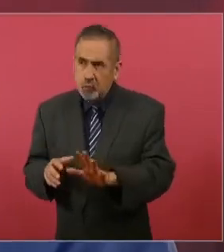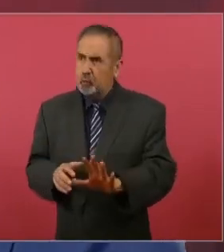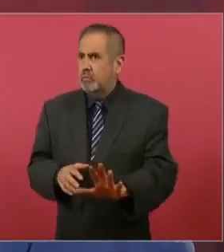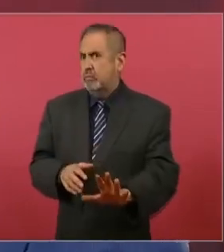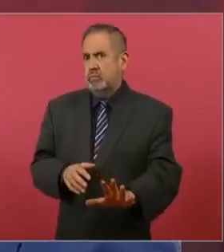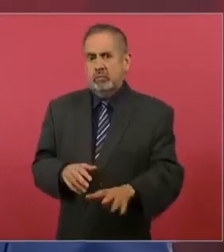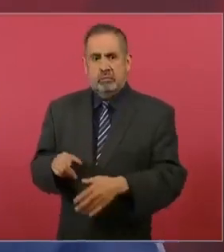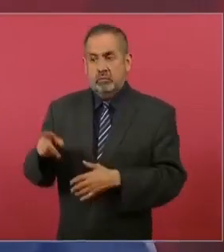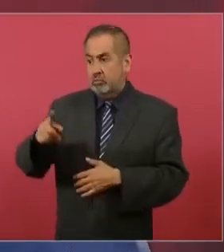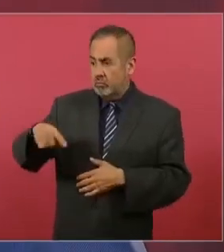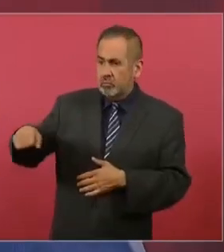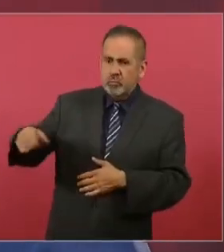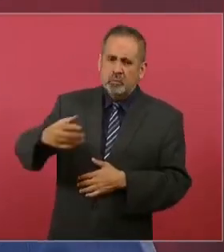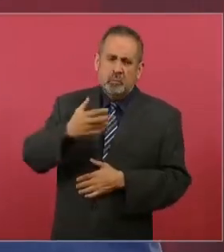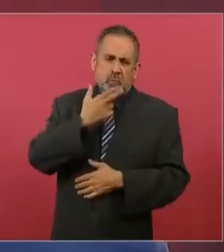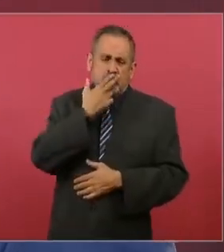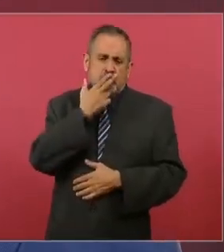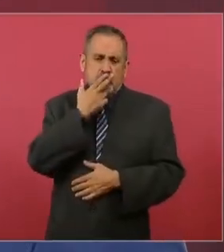la herencia